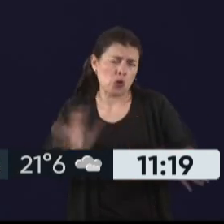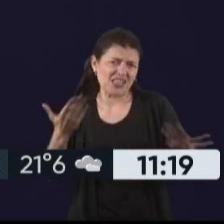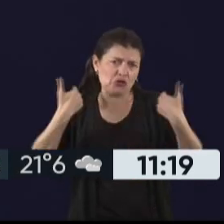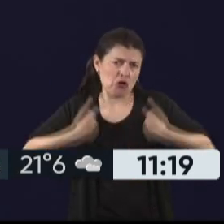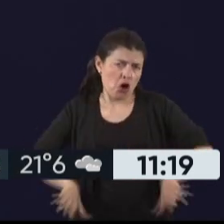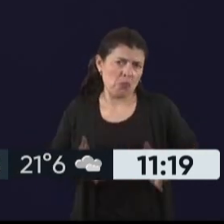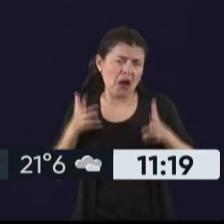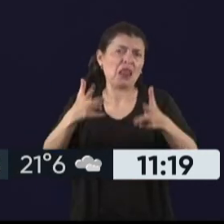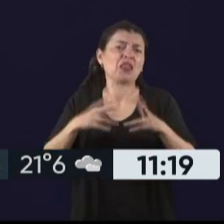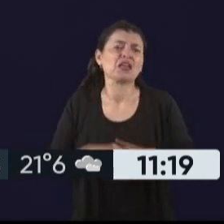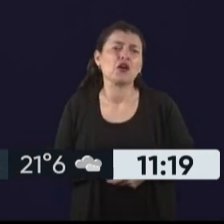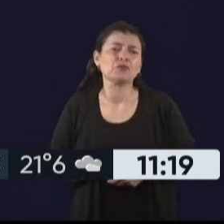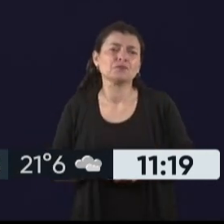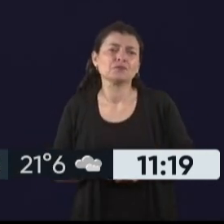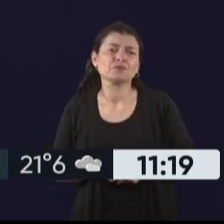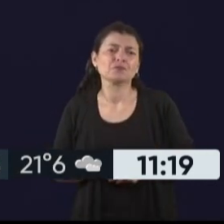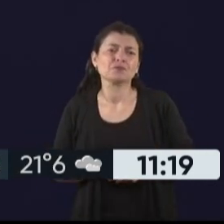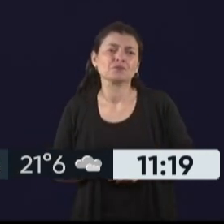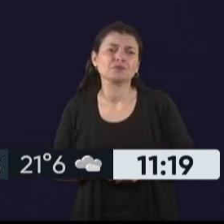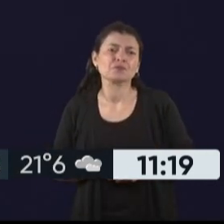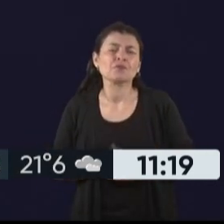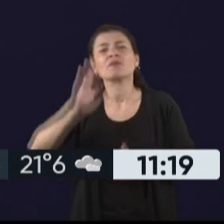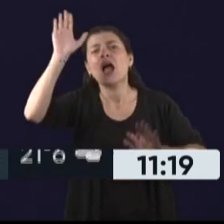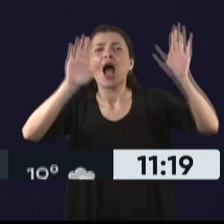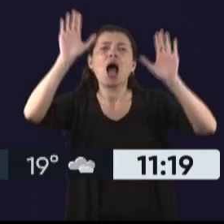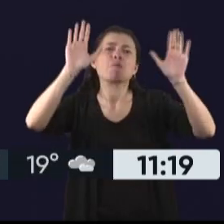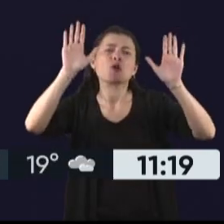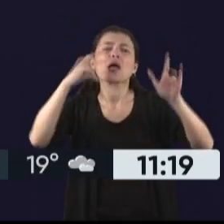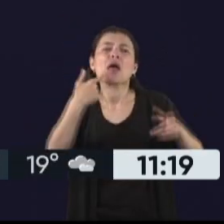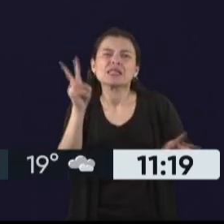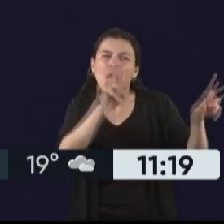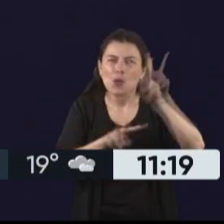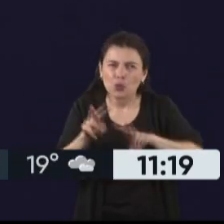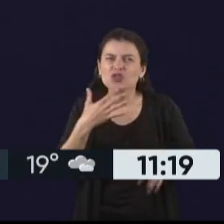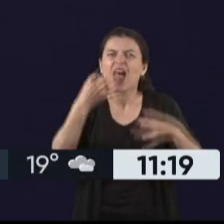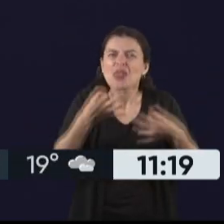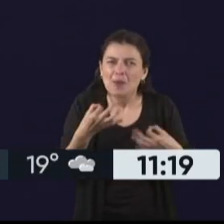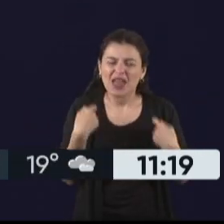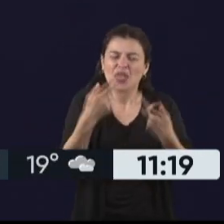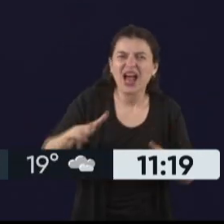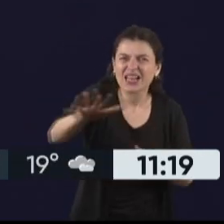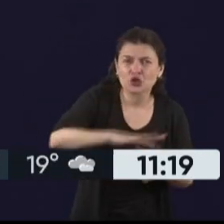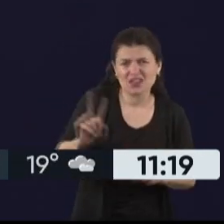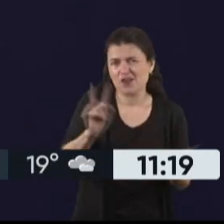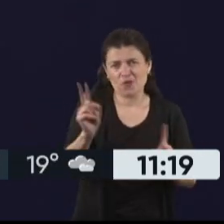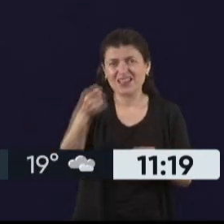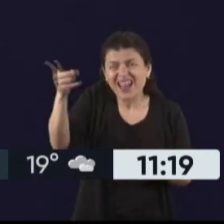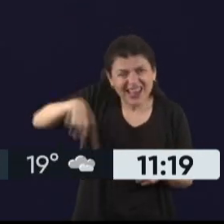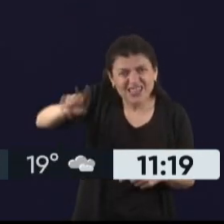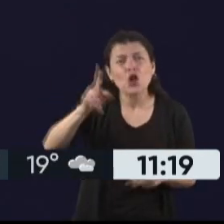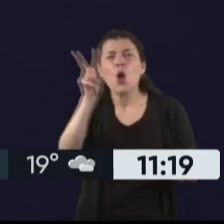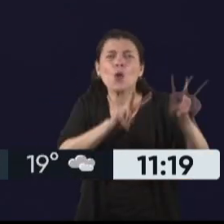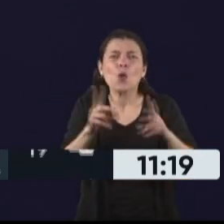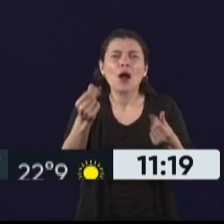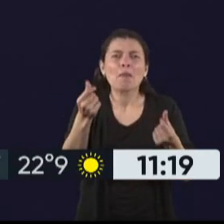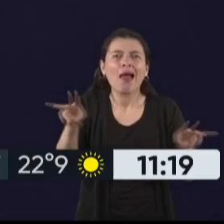al unísono solo con el único fin de aumentarse el sueldo, intentando que nadie se dé cuenta. También es el que